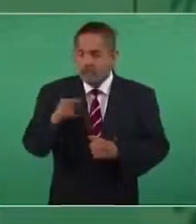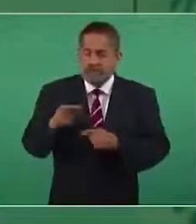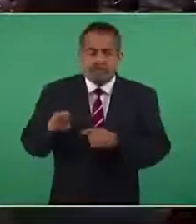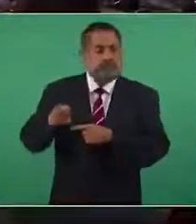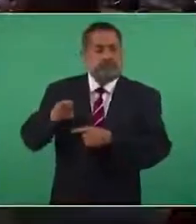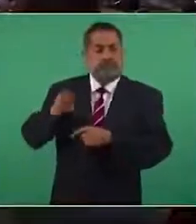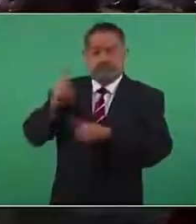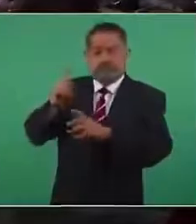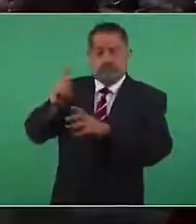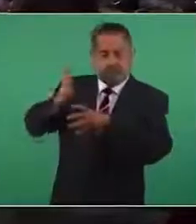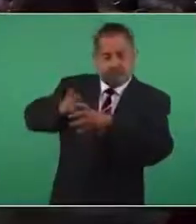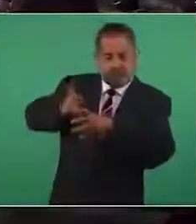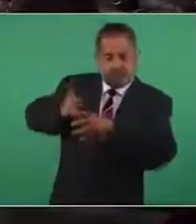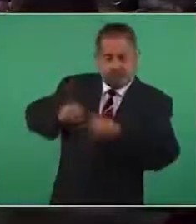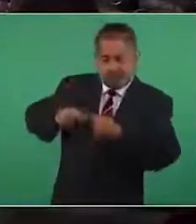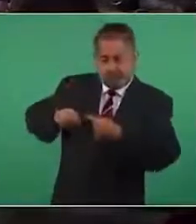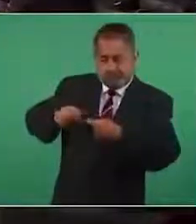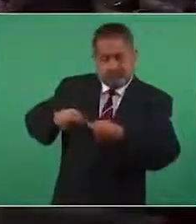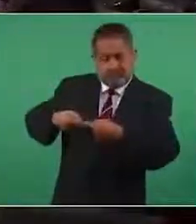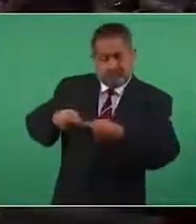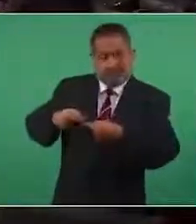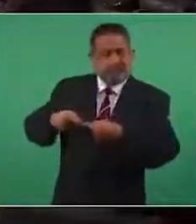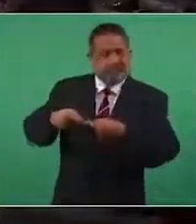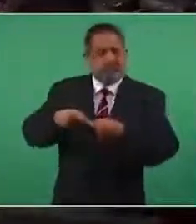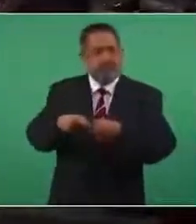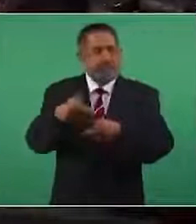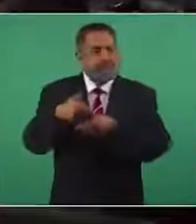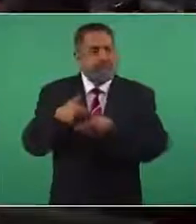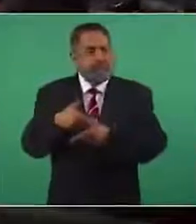constante. No es